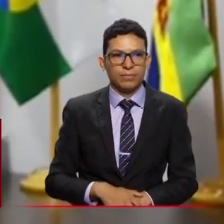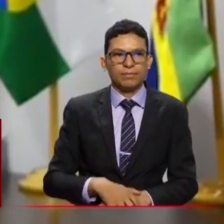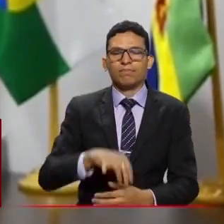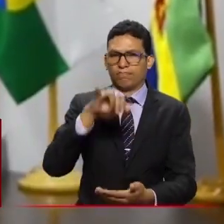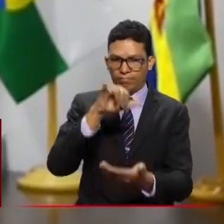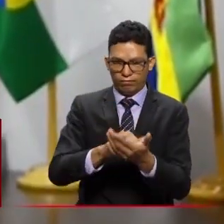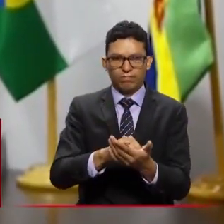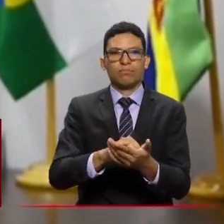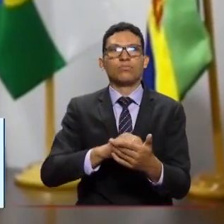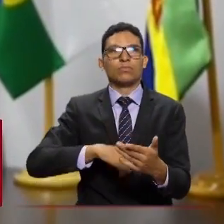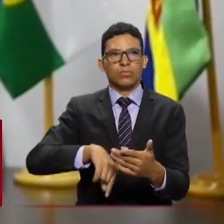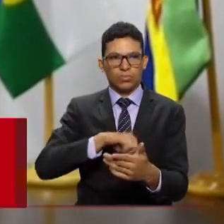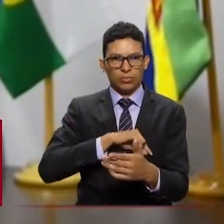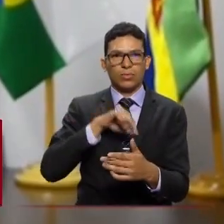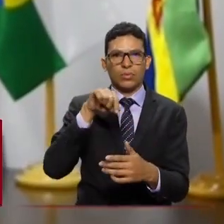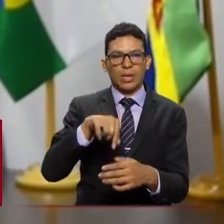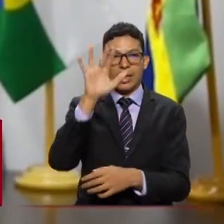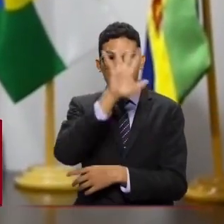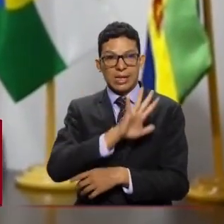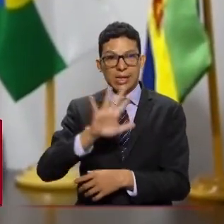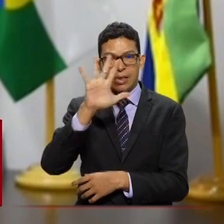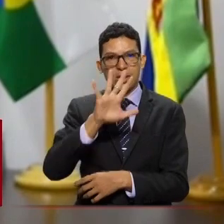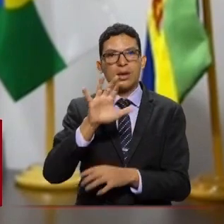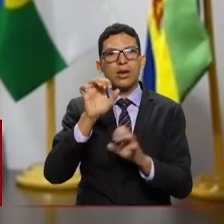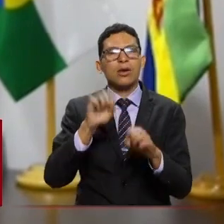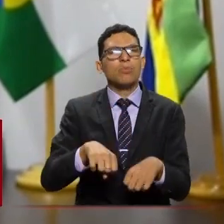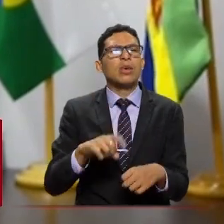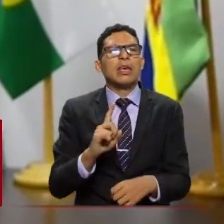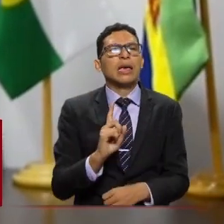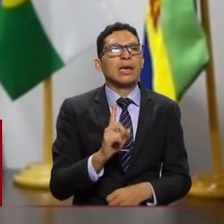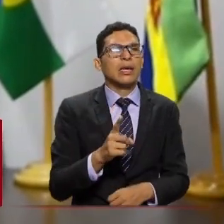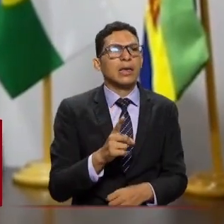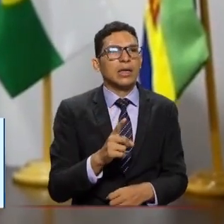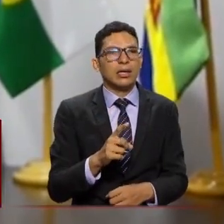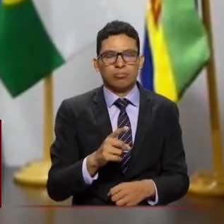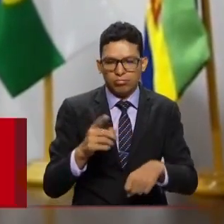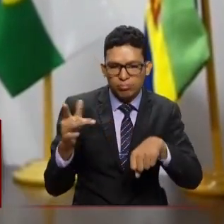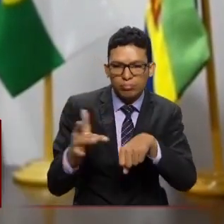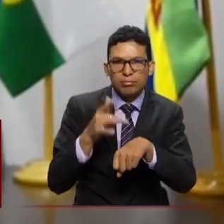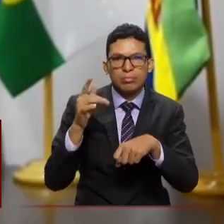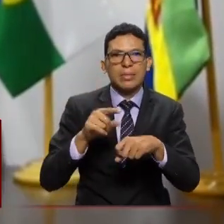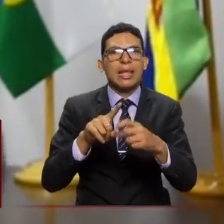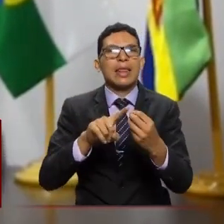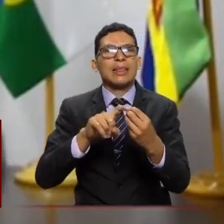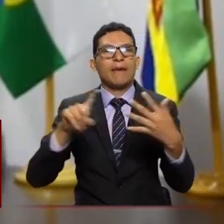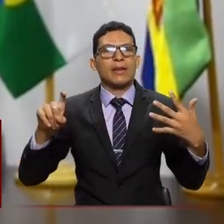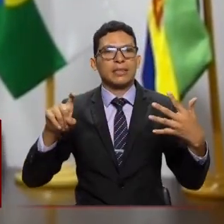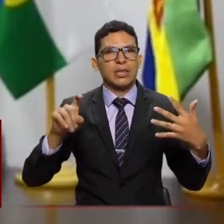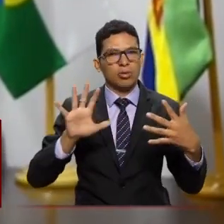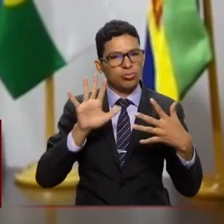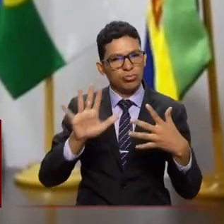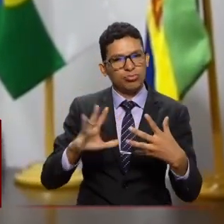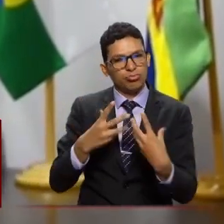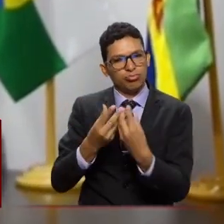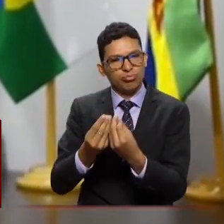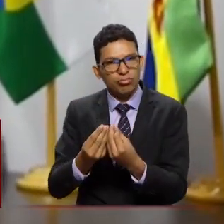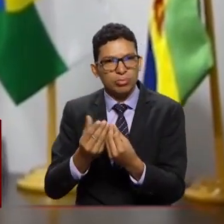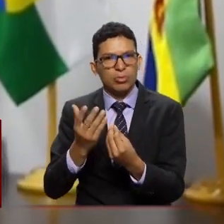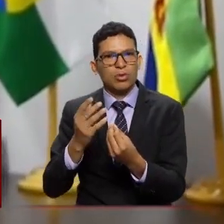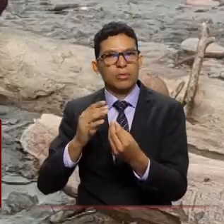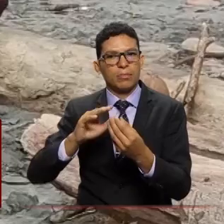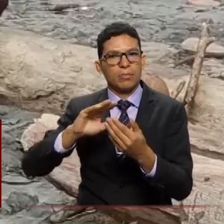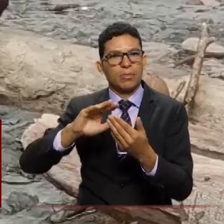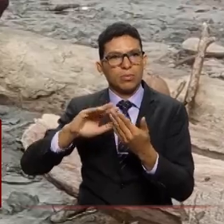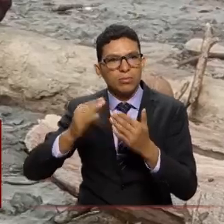invito a que conozcas el departamento del Chocó y que te conviertas en un promotor de la diversidad, de su gente, de su cultura y